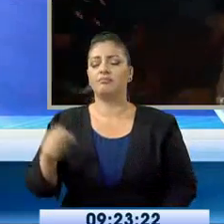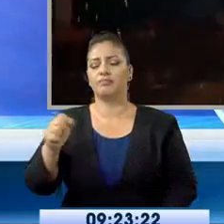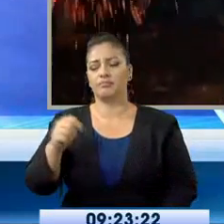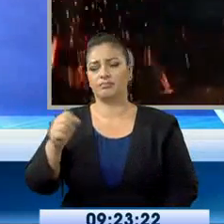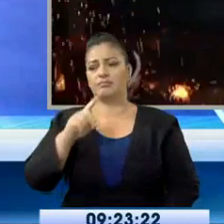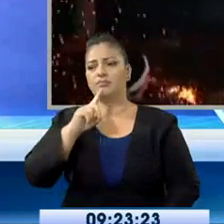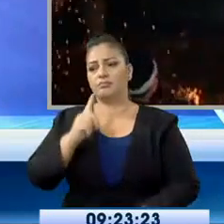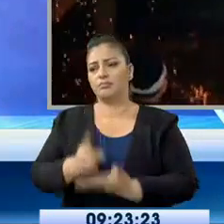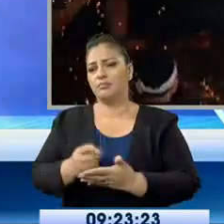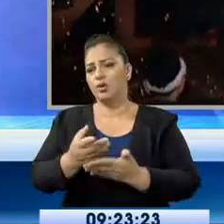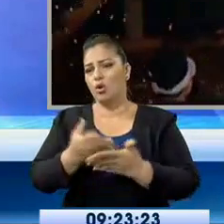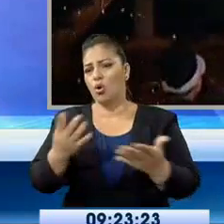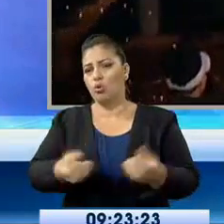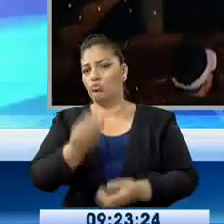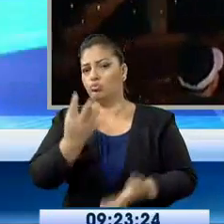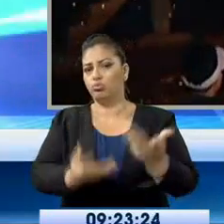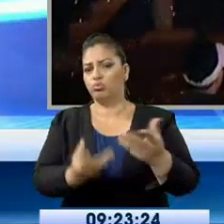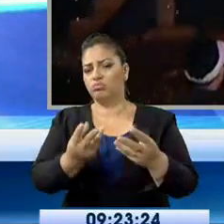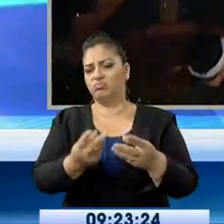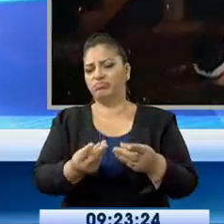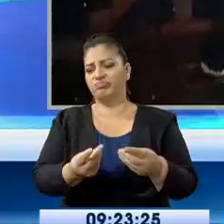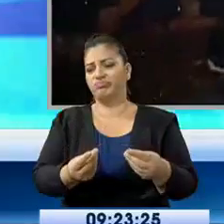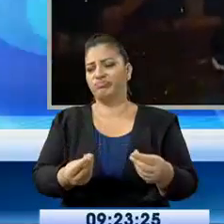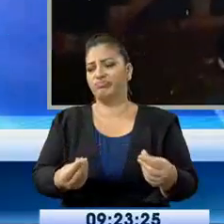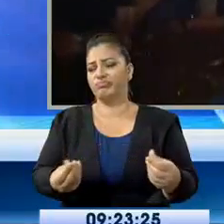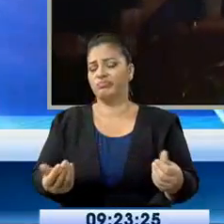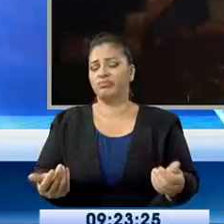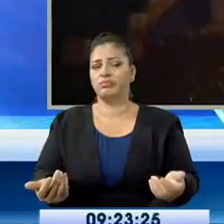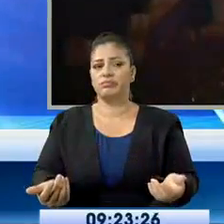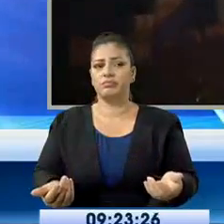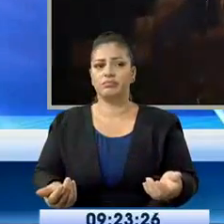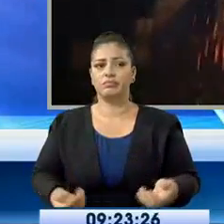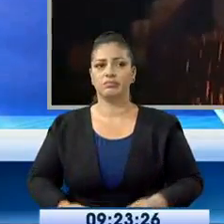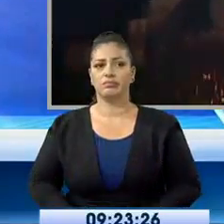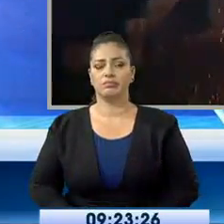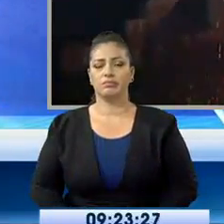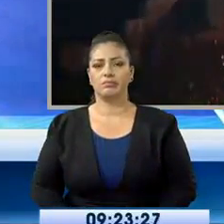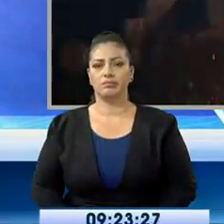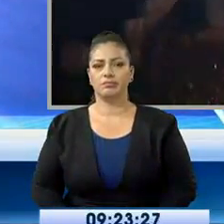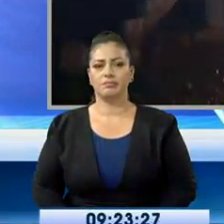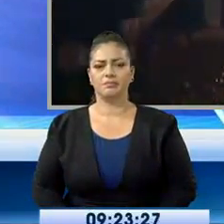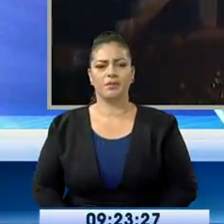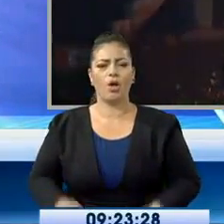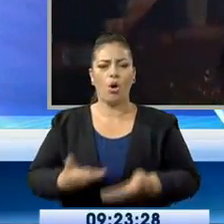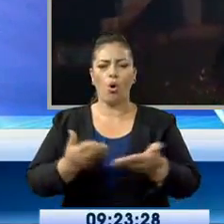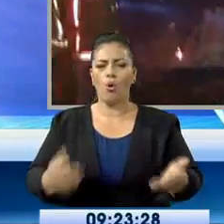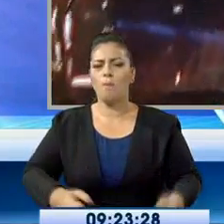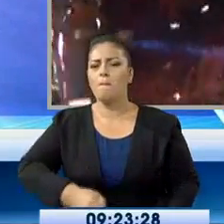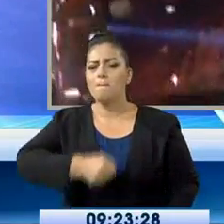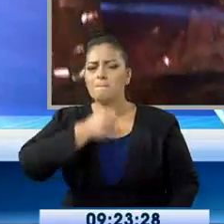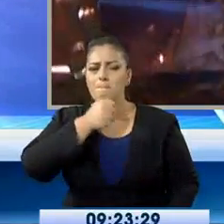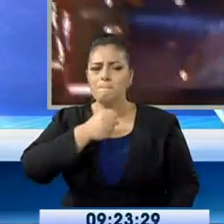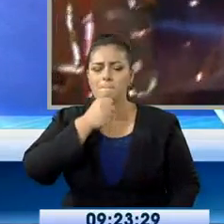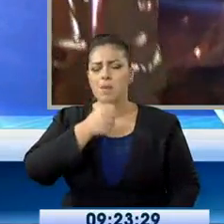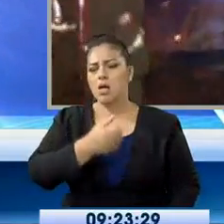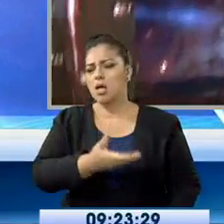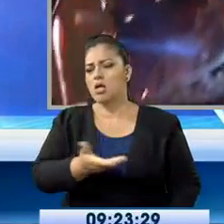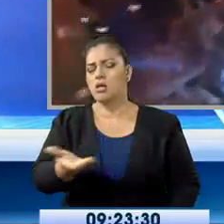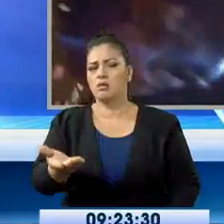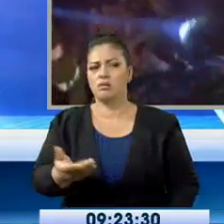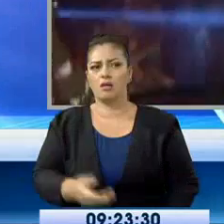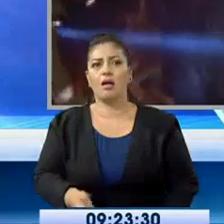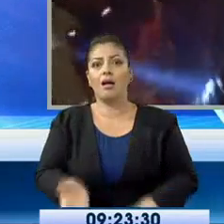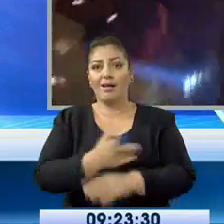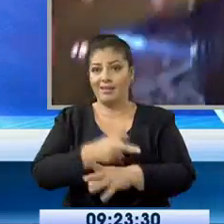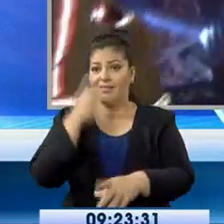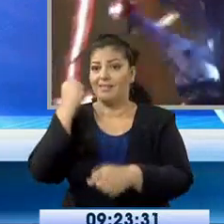nomás, de ahí nada más, solamente ya cosas viejas nomás, después de todo lo que teníamos nuevo, todo lo que